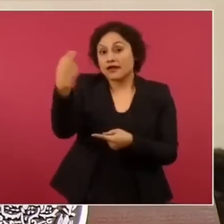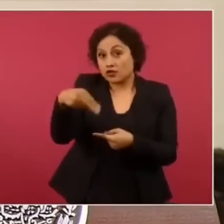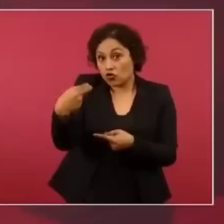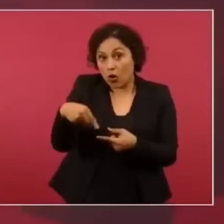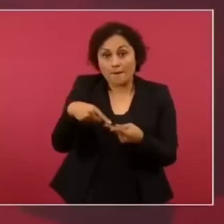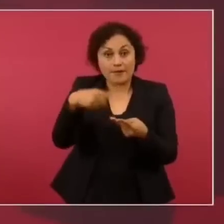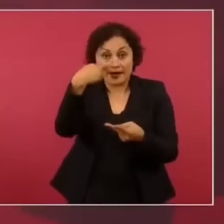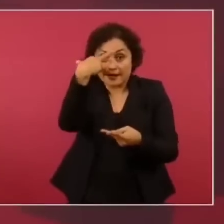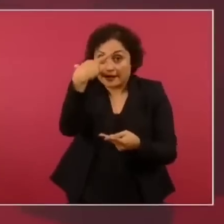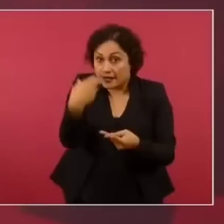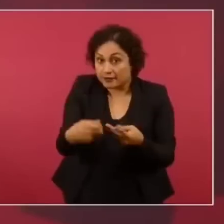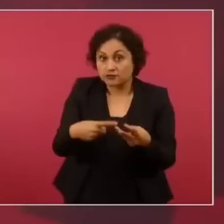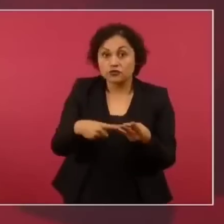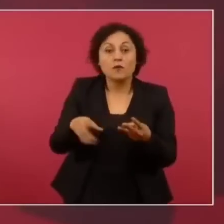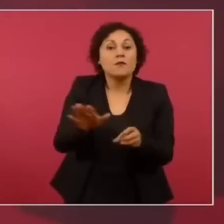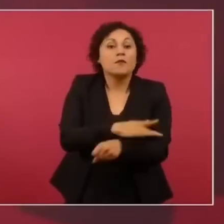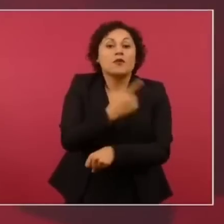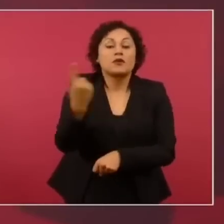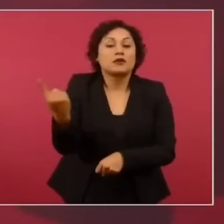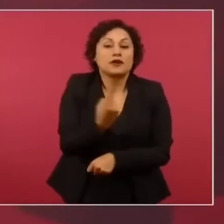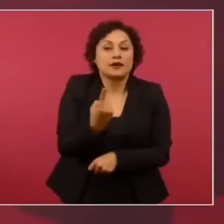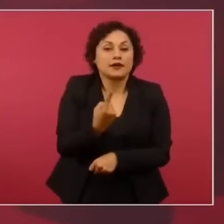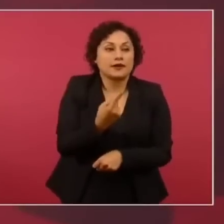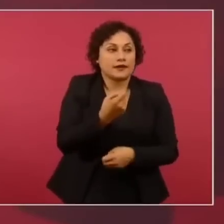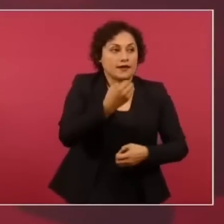Eso lo convirtieron en jurisprudencia,